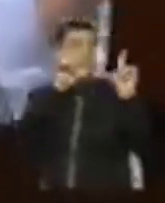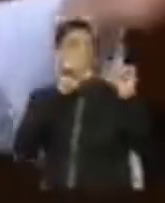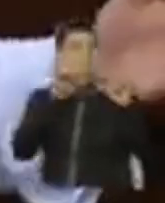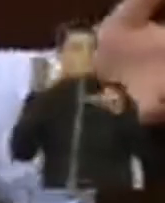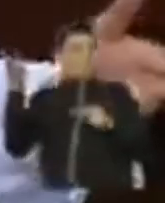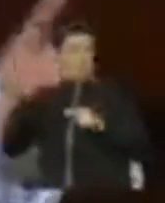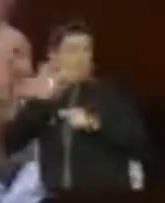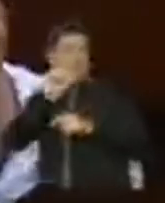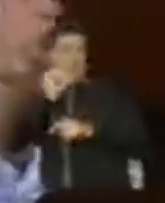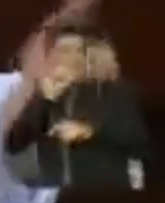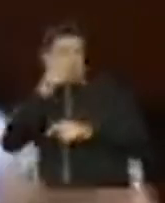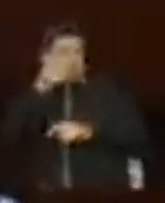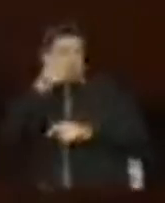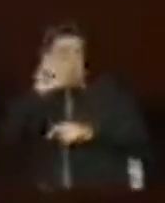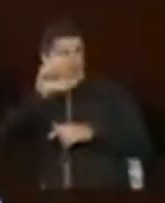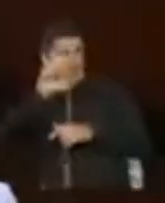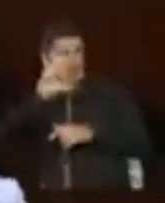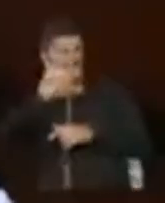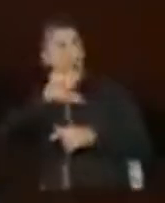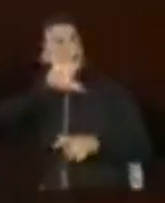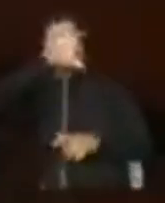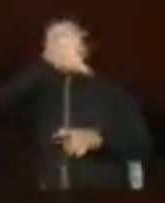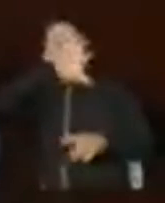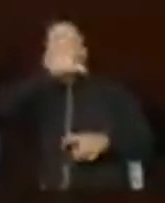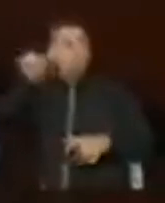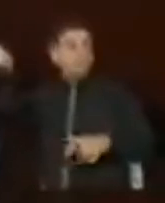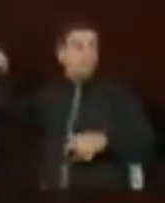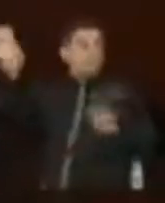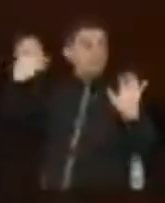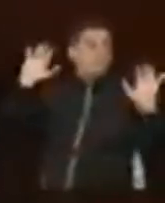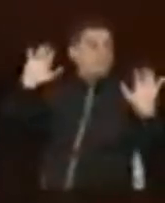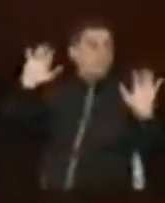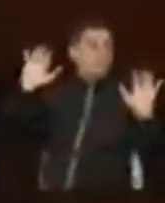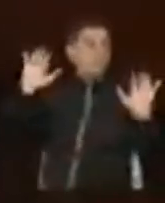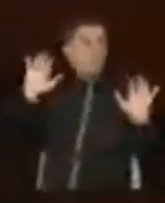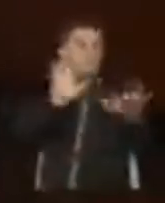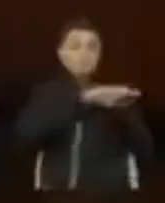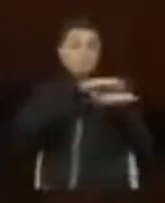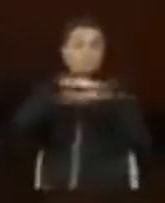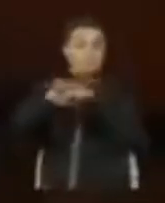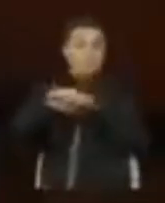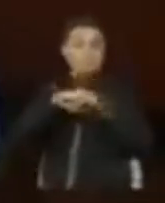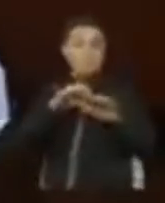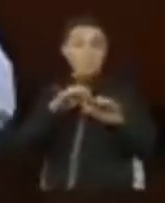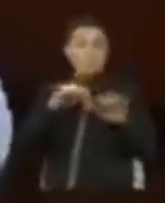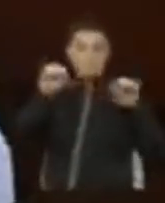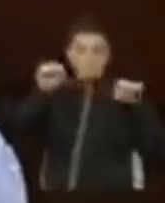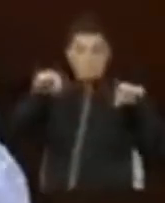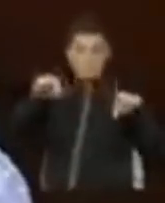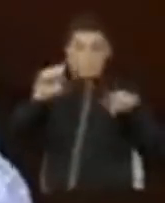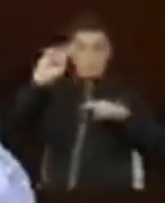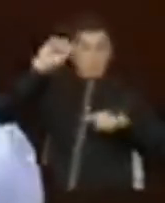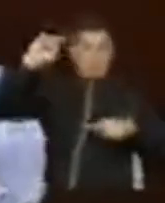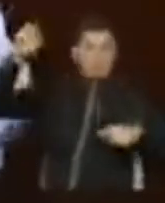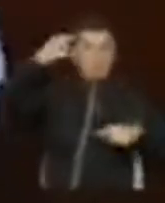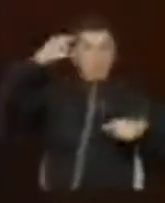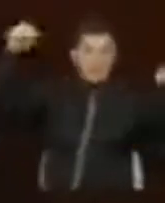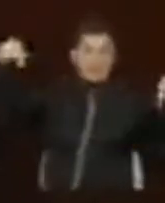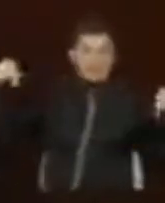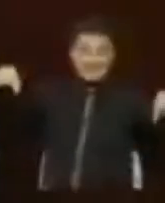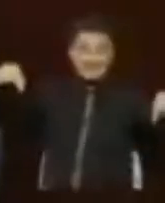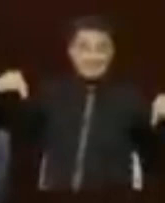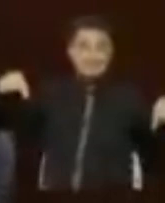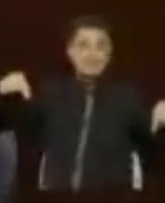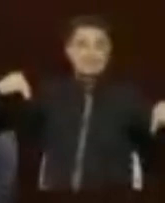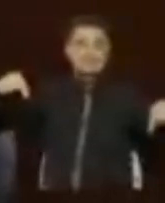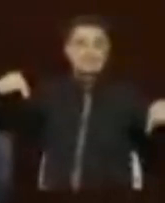Lozano empezó a gritar. Continúe, senador Miguel Uribe. Pero quiero decir que este gobierno...